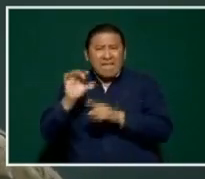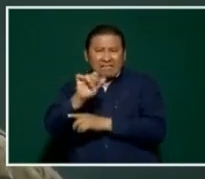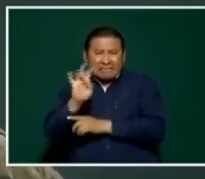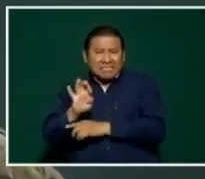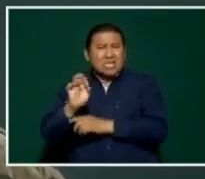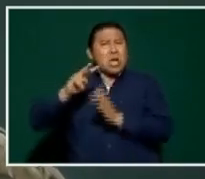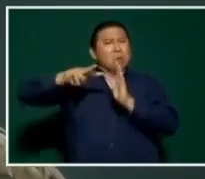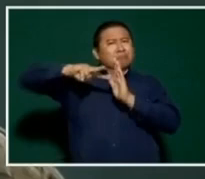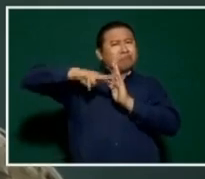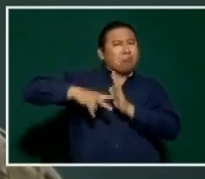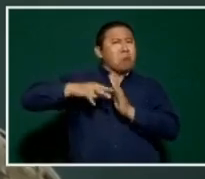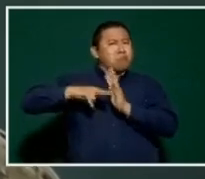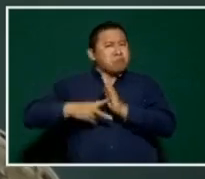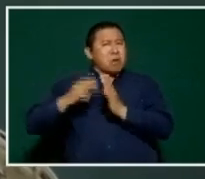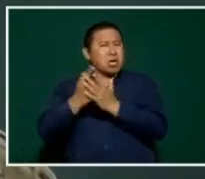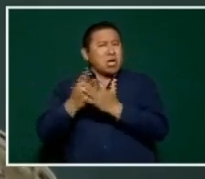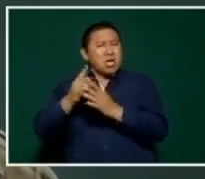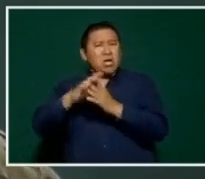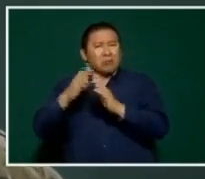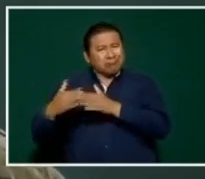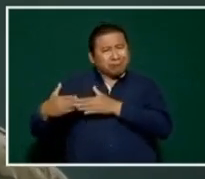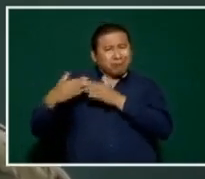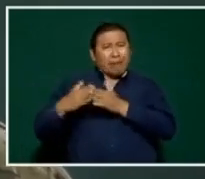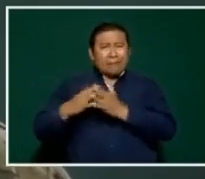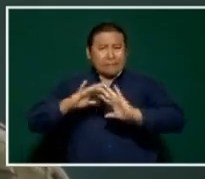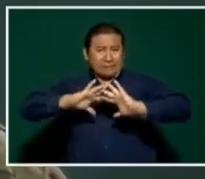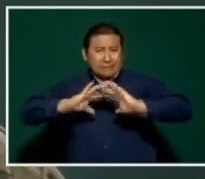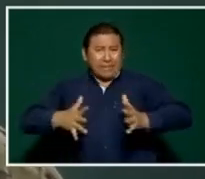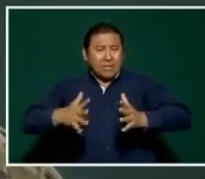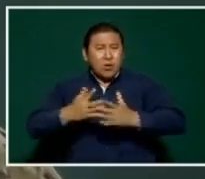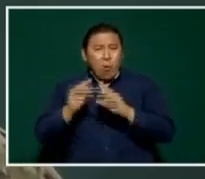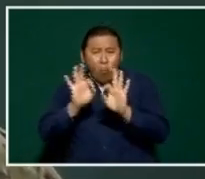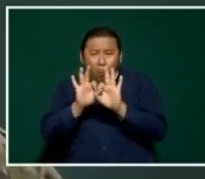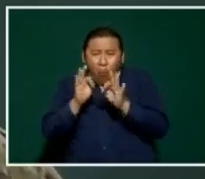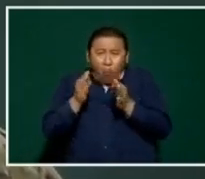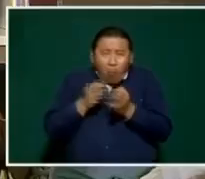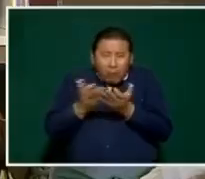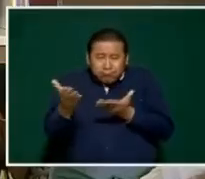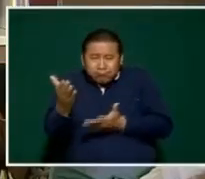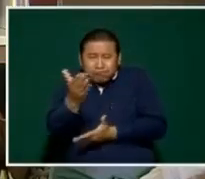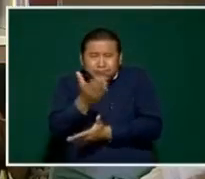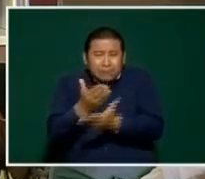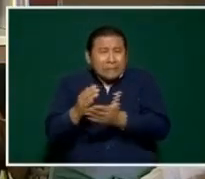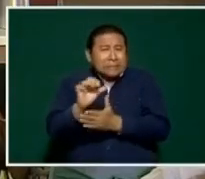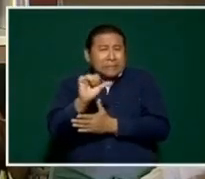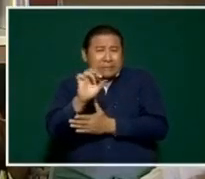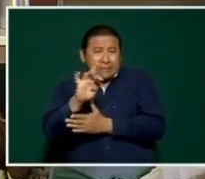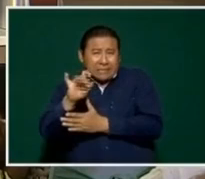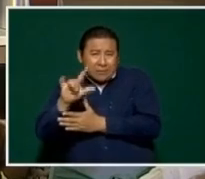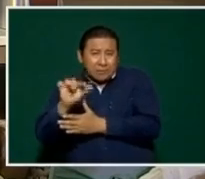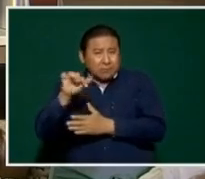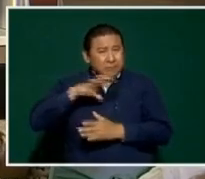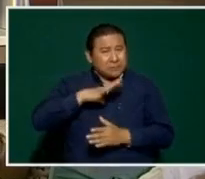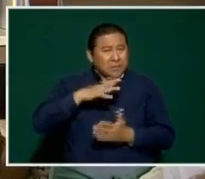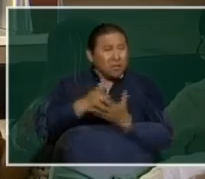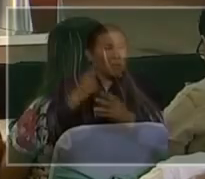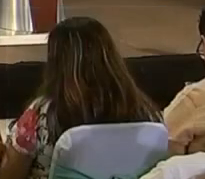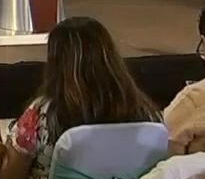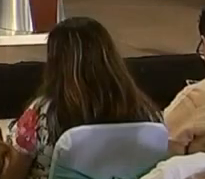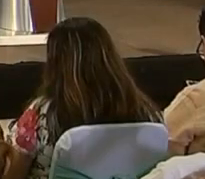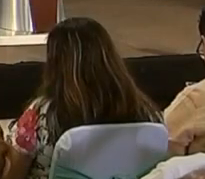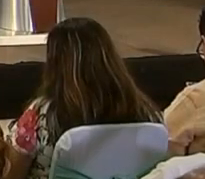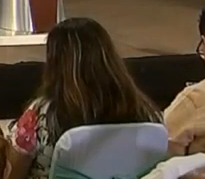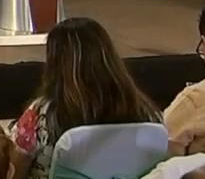ingenieros navales vamos a diseñar que ya lo tenemos un diseño de una sarga será muy parecida a las que están en el comercio